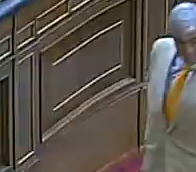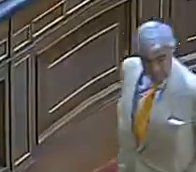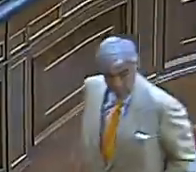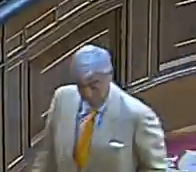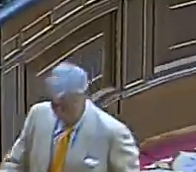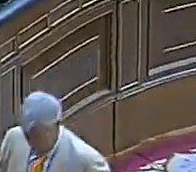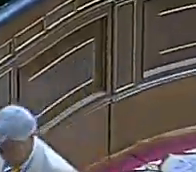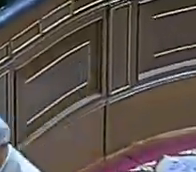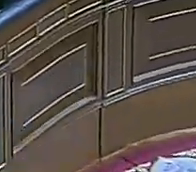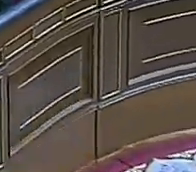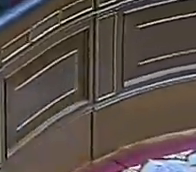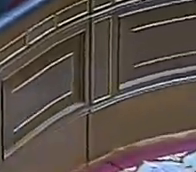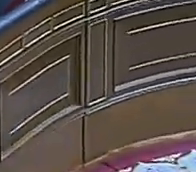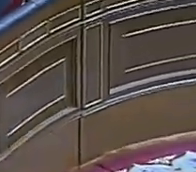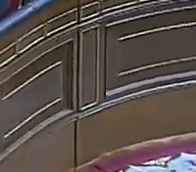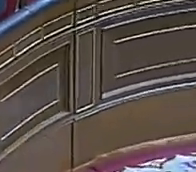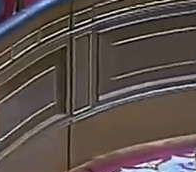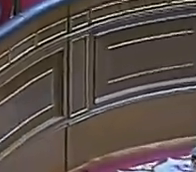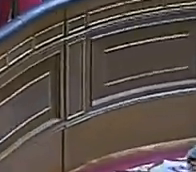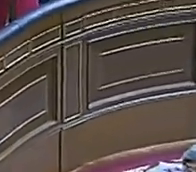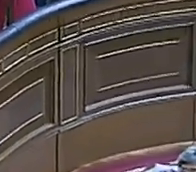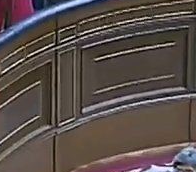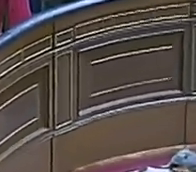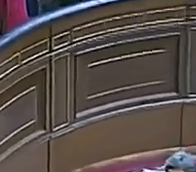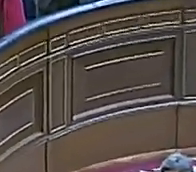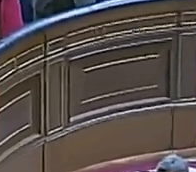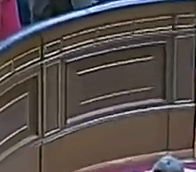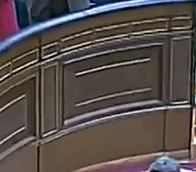su discurso a despedirse de esta sesión extraordinaria del debate